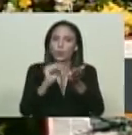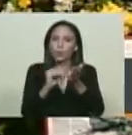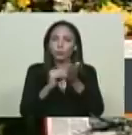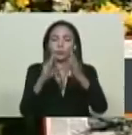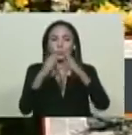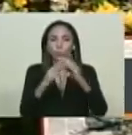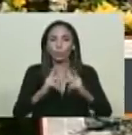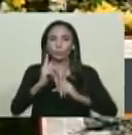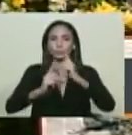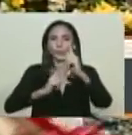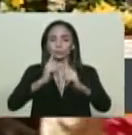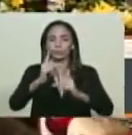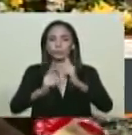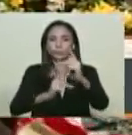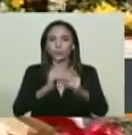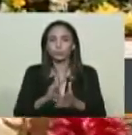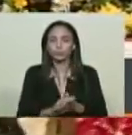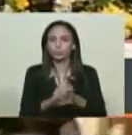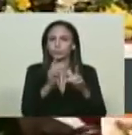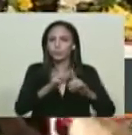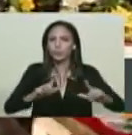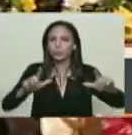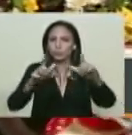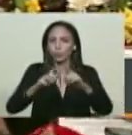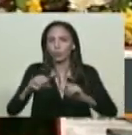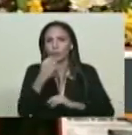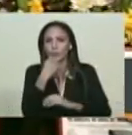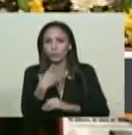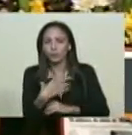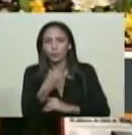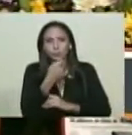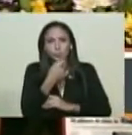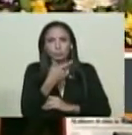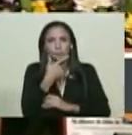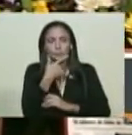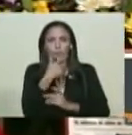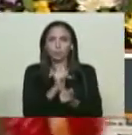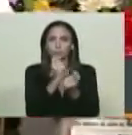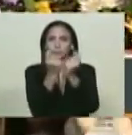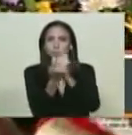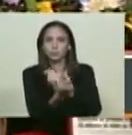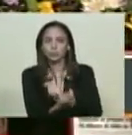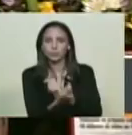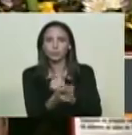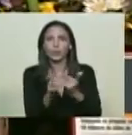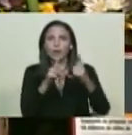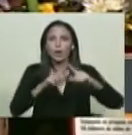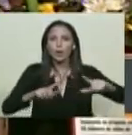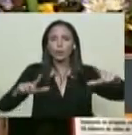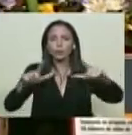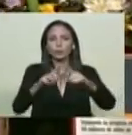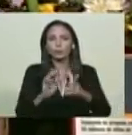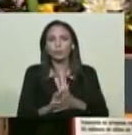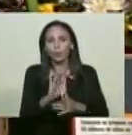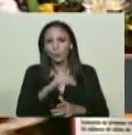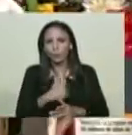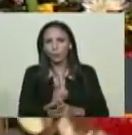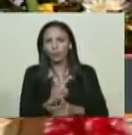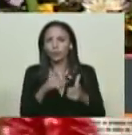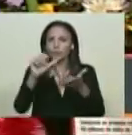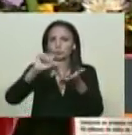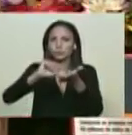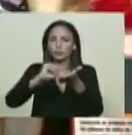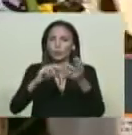su producción y para que este espacio hermoso, bonito, se convierta. Estamos en un centro de acopio que puede ser el centro